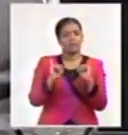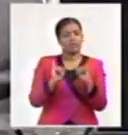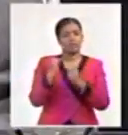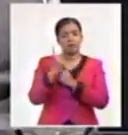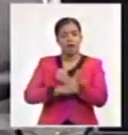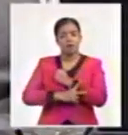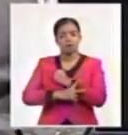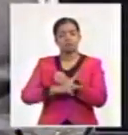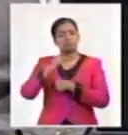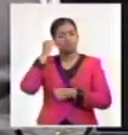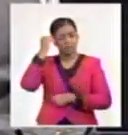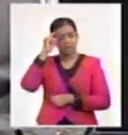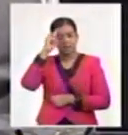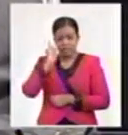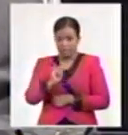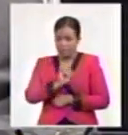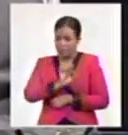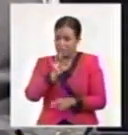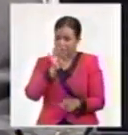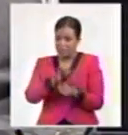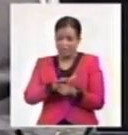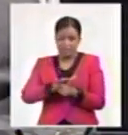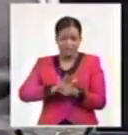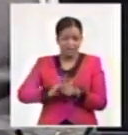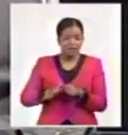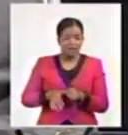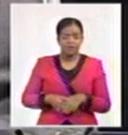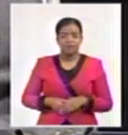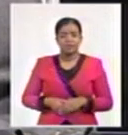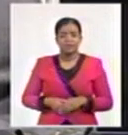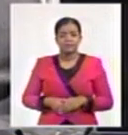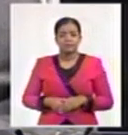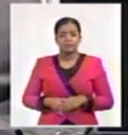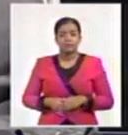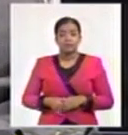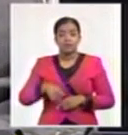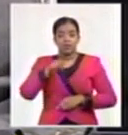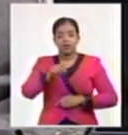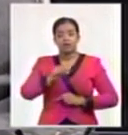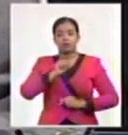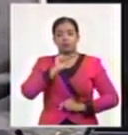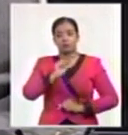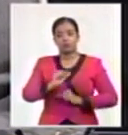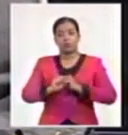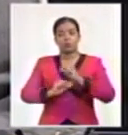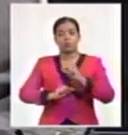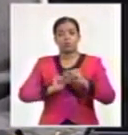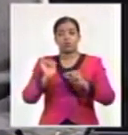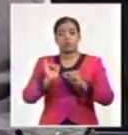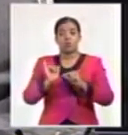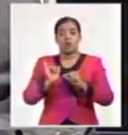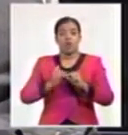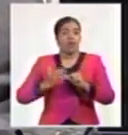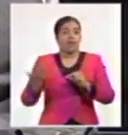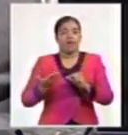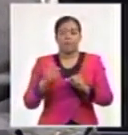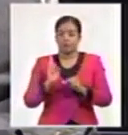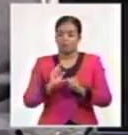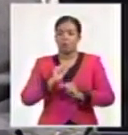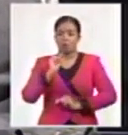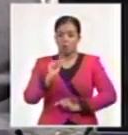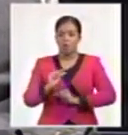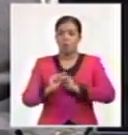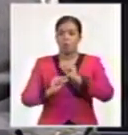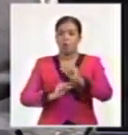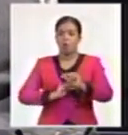está teniendo lugar ya. Eso es lo que tiene su cadencia. No se puede hacer de momento. Pero ya en estos momentos,